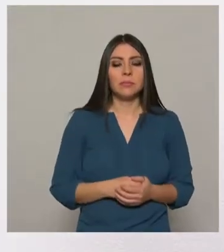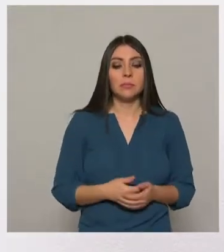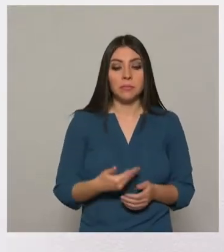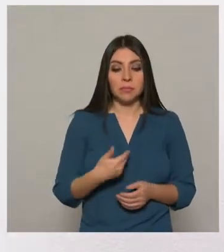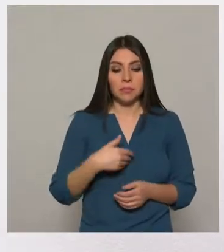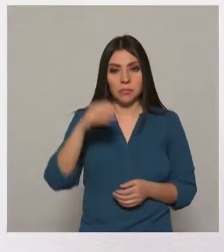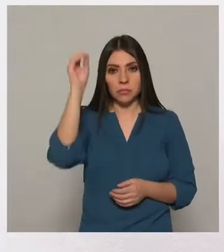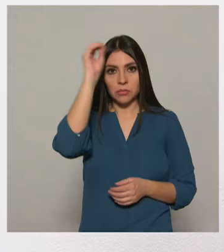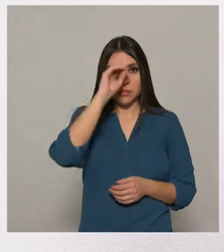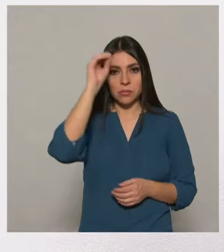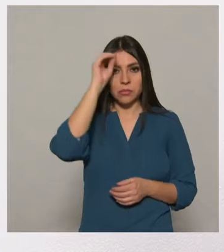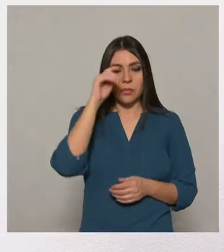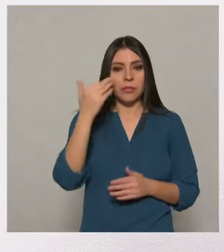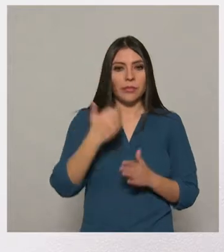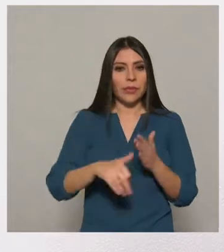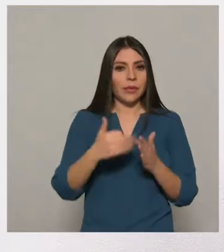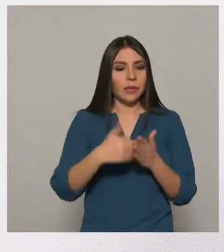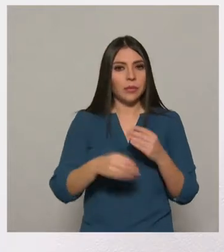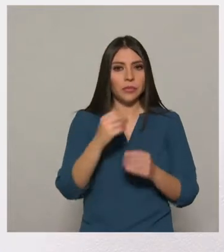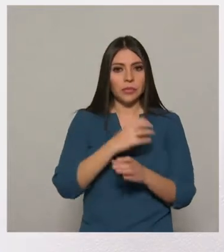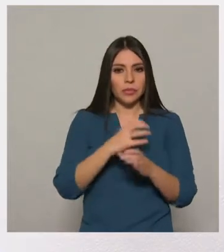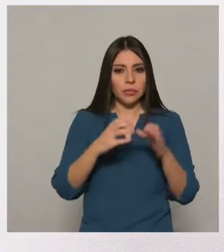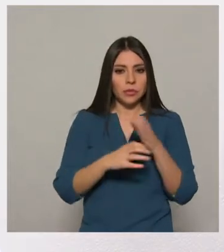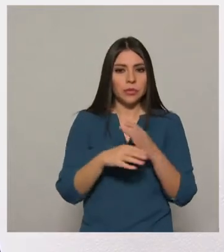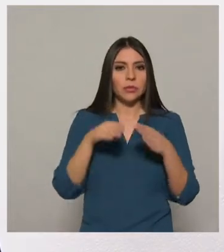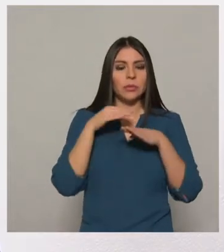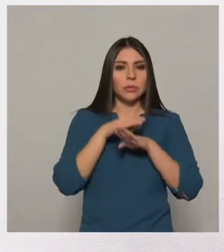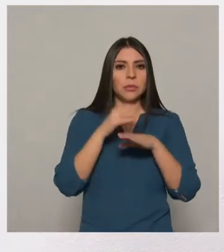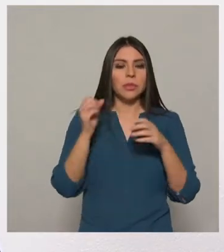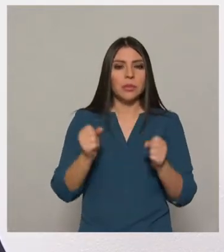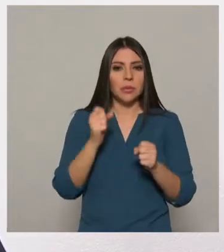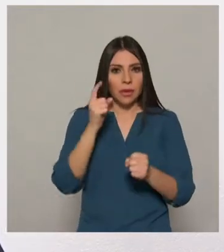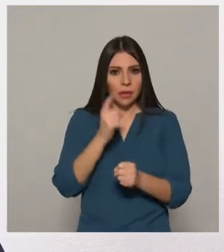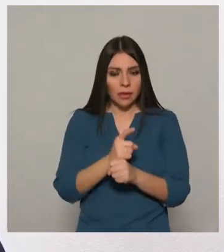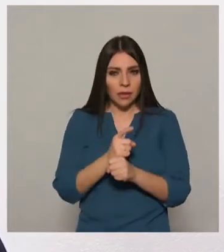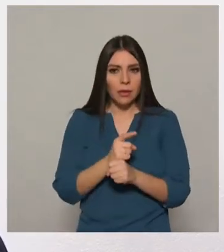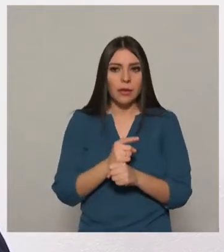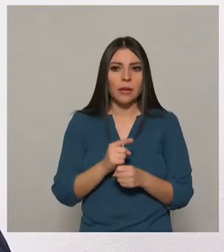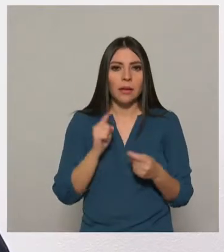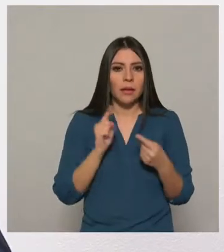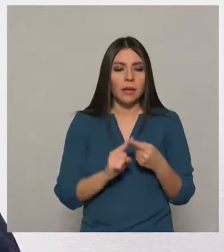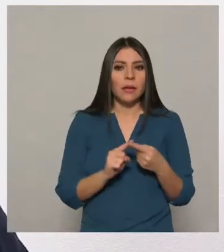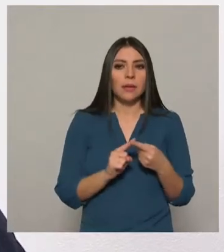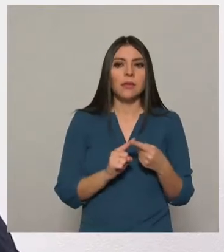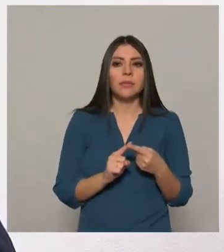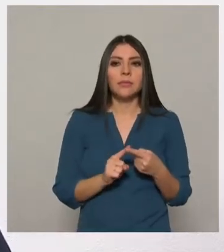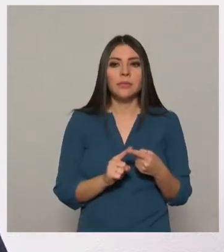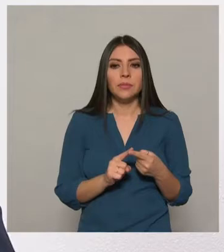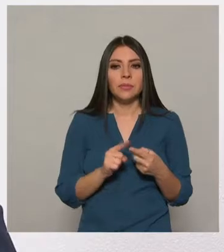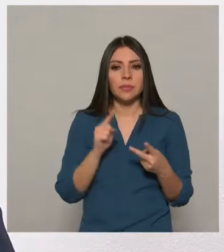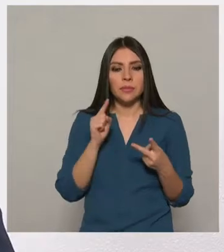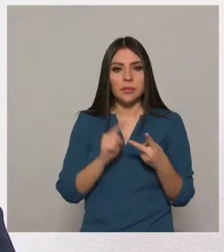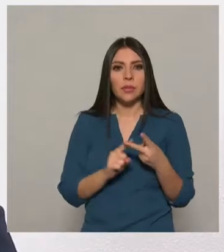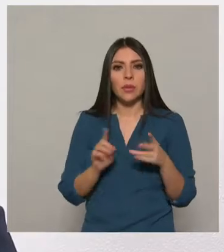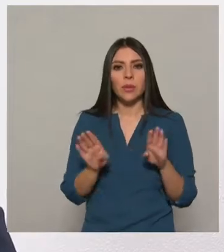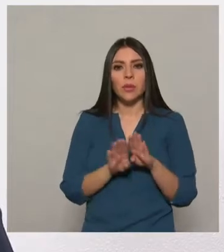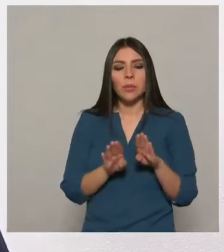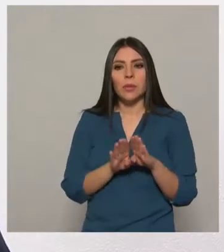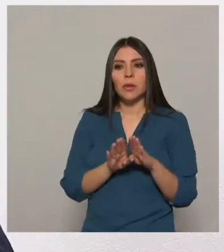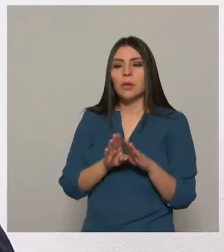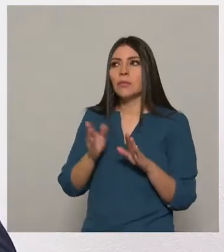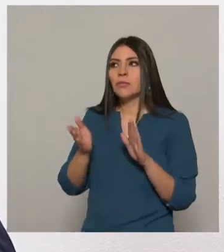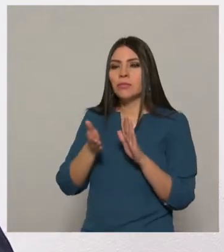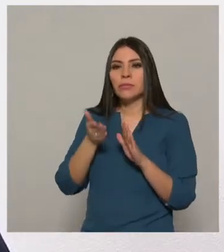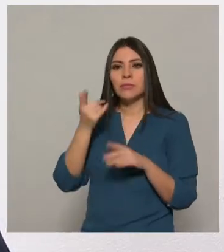vista están quedando a deber en materia de seguridad, en materia de infraestructura,